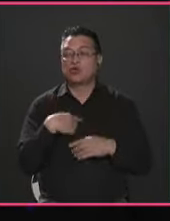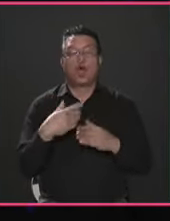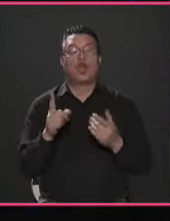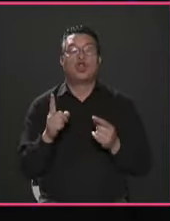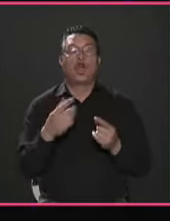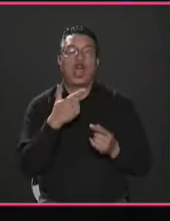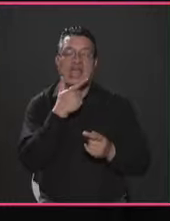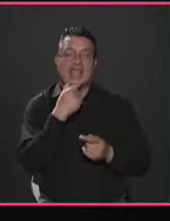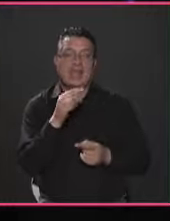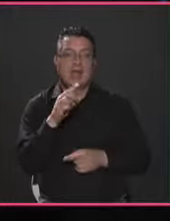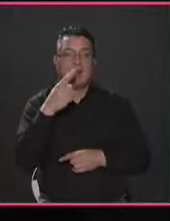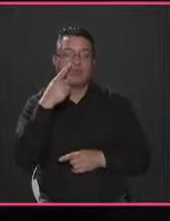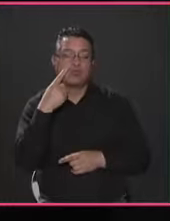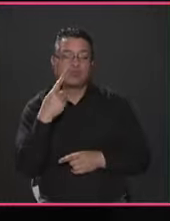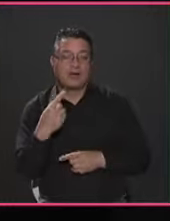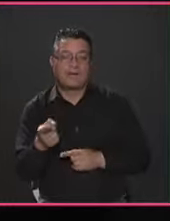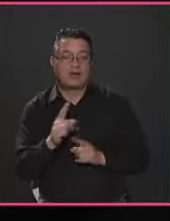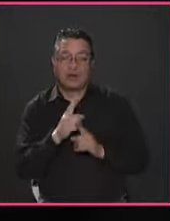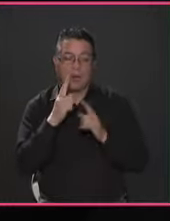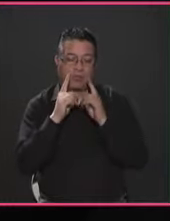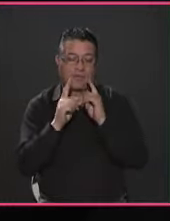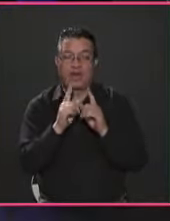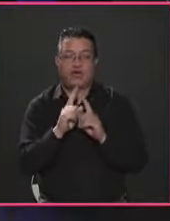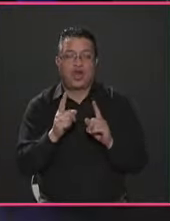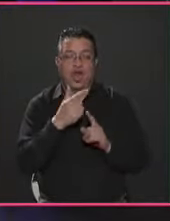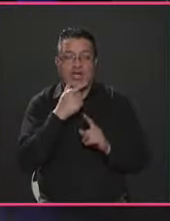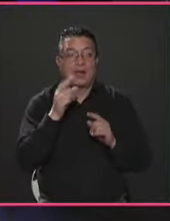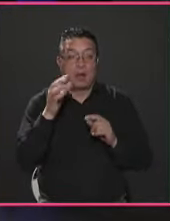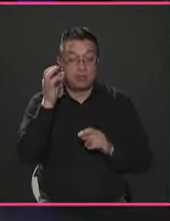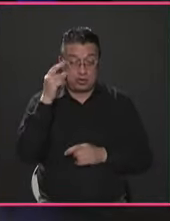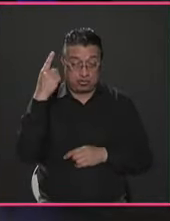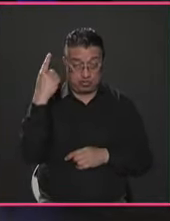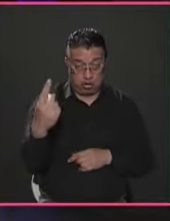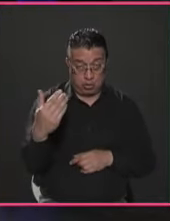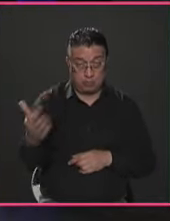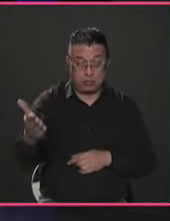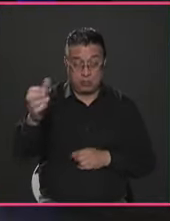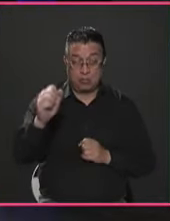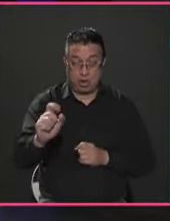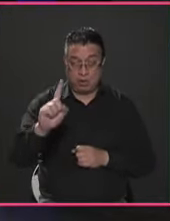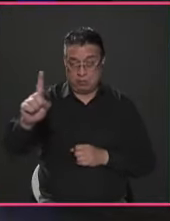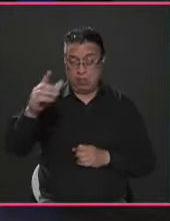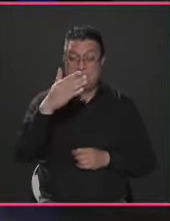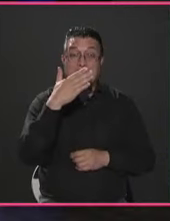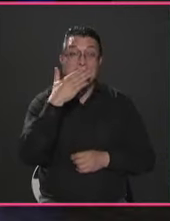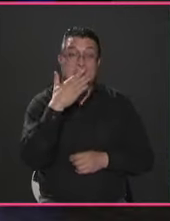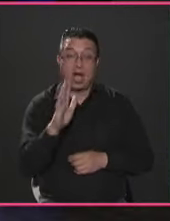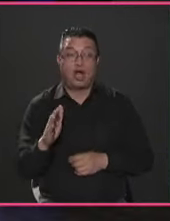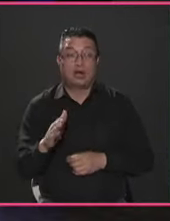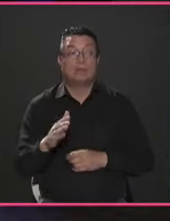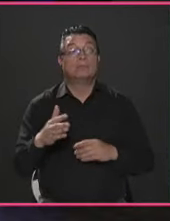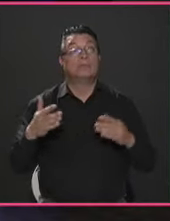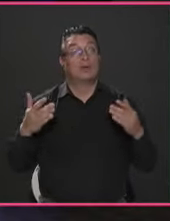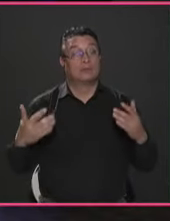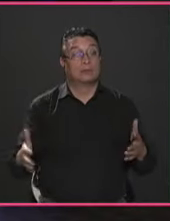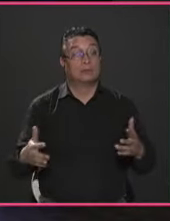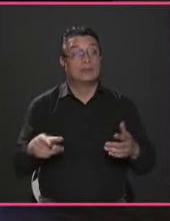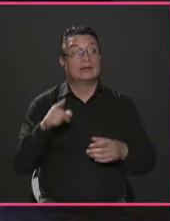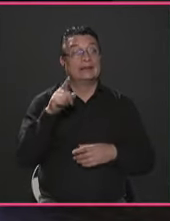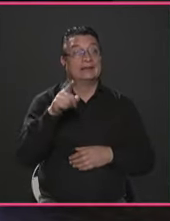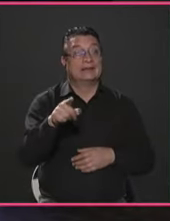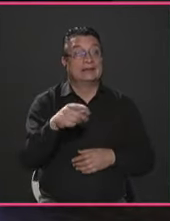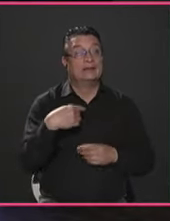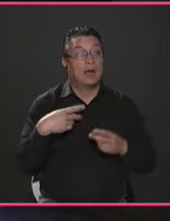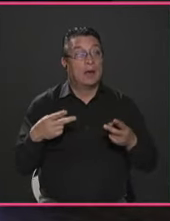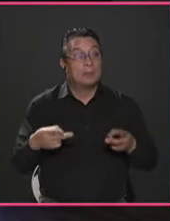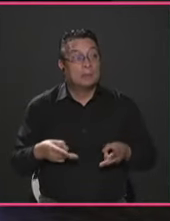prueba si la puede auto practicarse la mujer mucho mejor as no tenemos que por eso en la consulta así que bueno saen permite